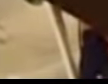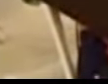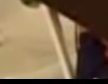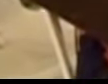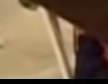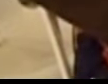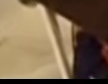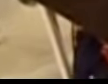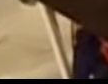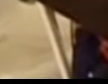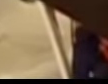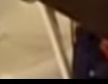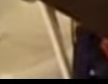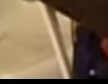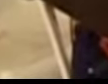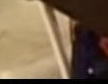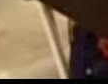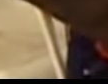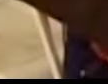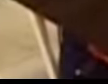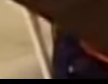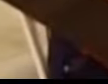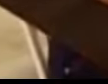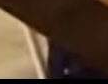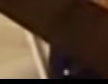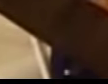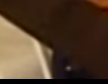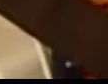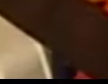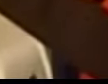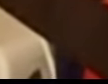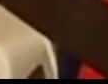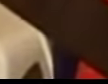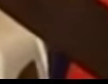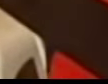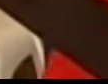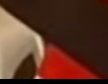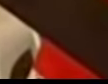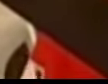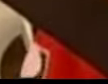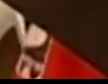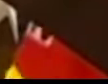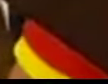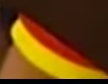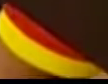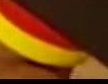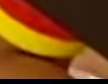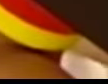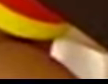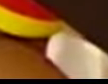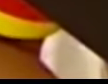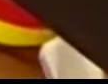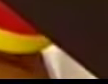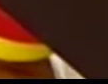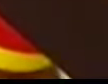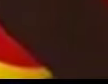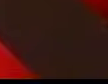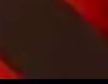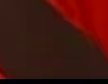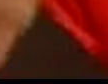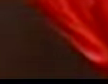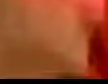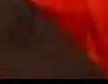boca llena no se debe hablar según la... Sí, estaban los monos, pero no me dejaron verlo, porque fotos, chicha de